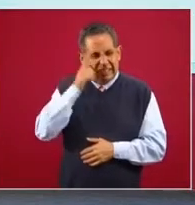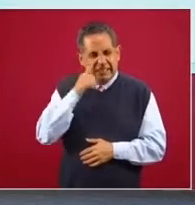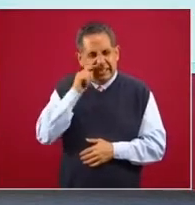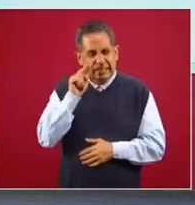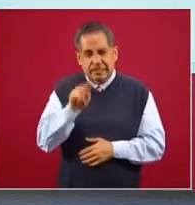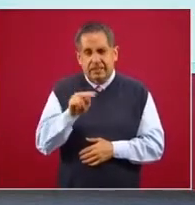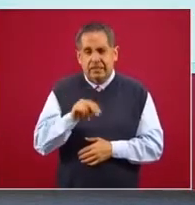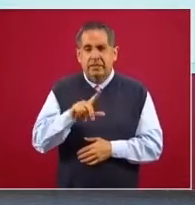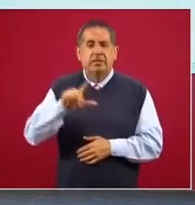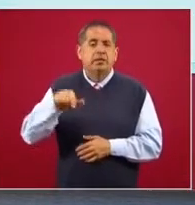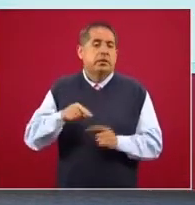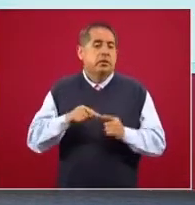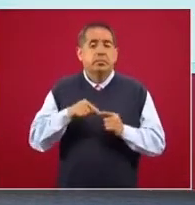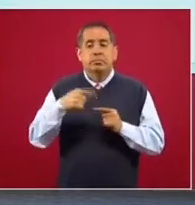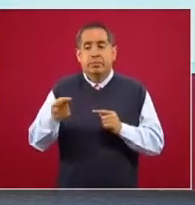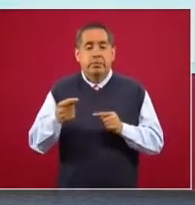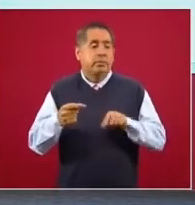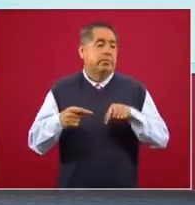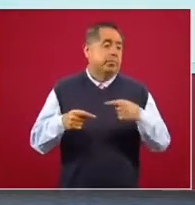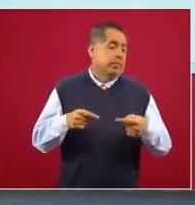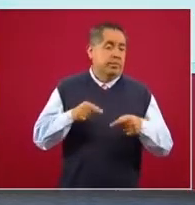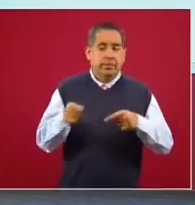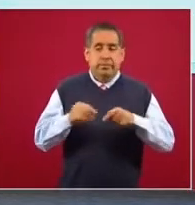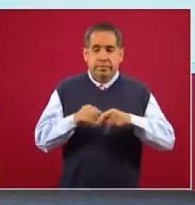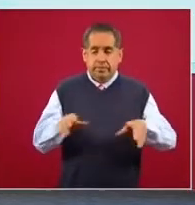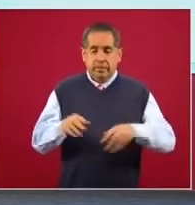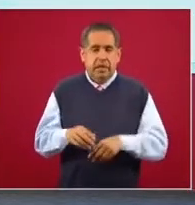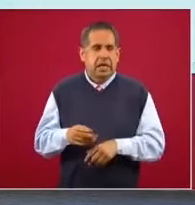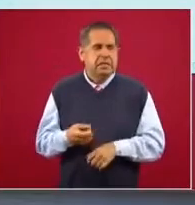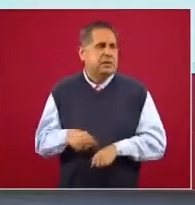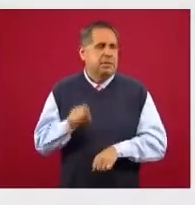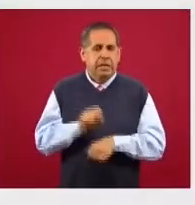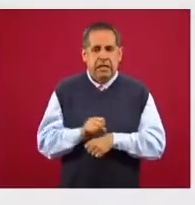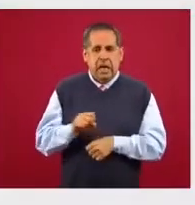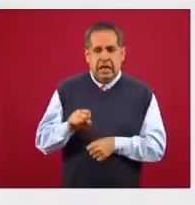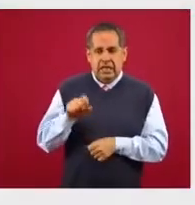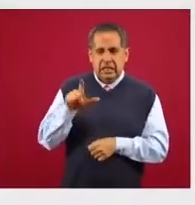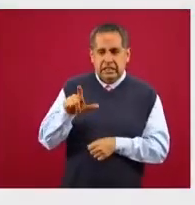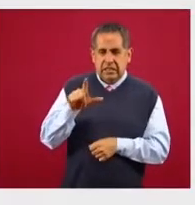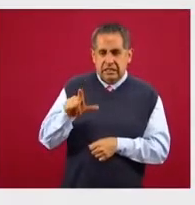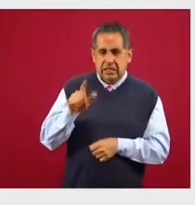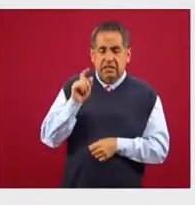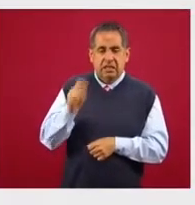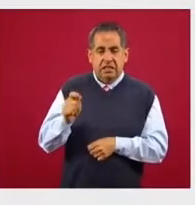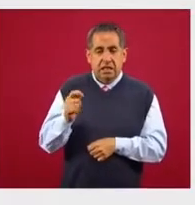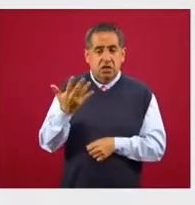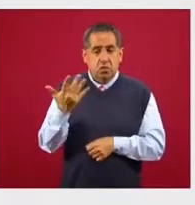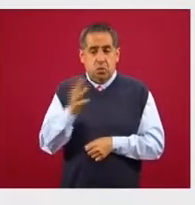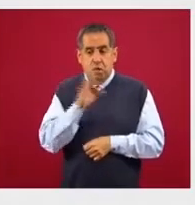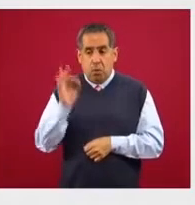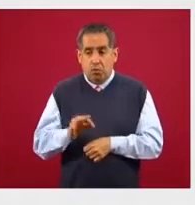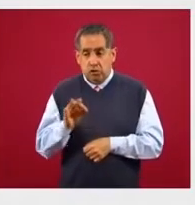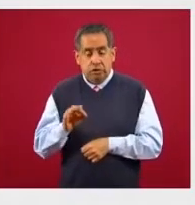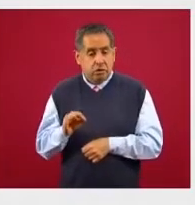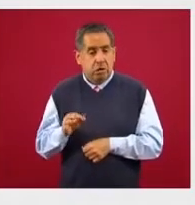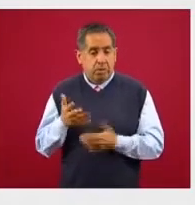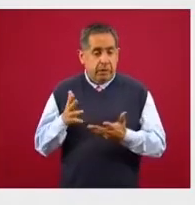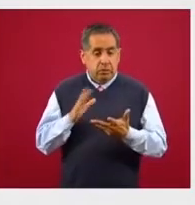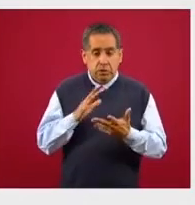transmisión, luego esta se va dispersando. Ya para la semana 17 estaban llegando casi al 50% de